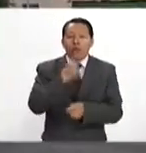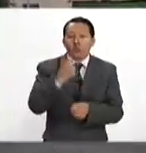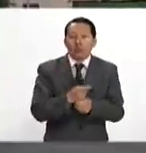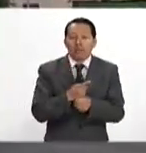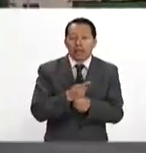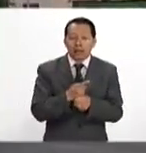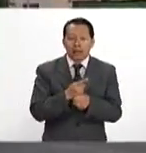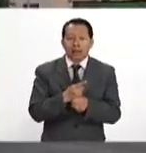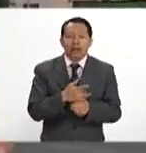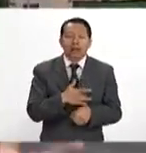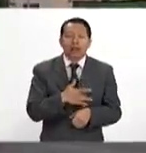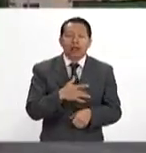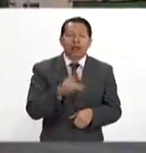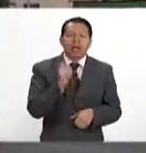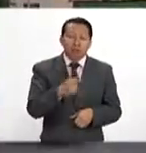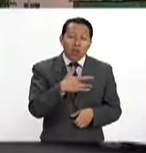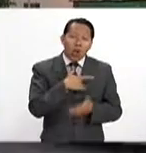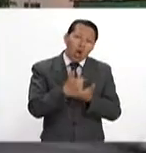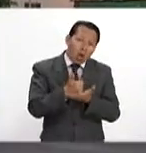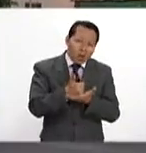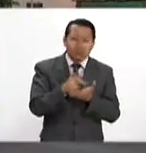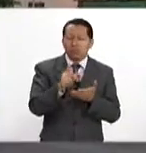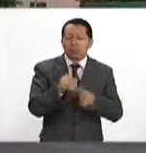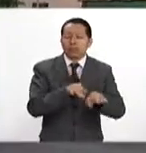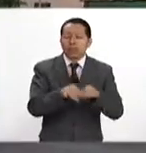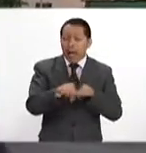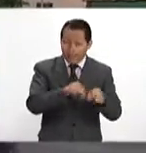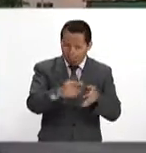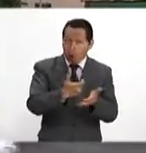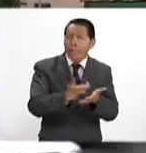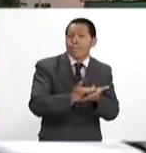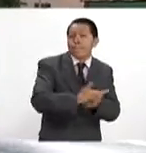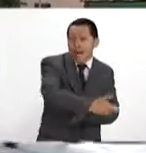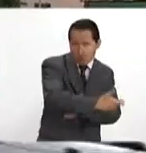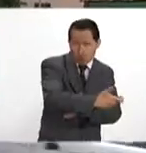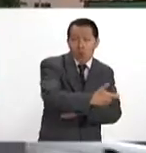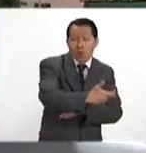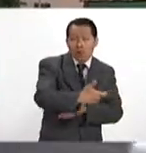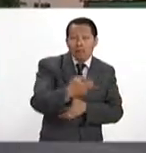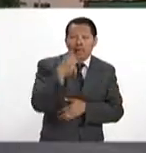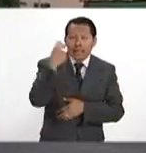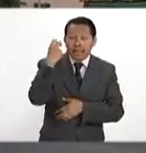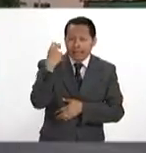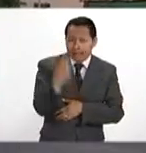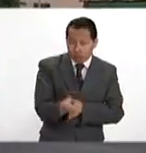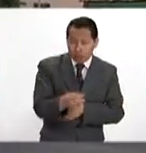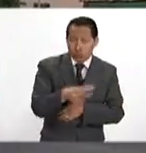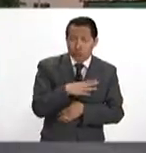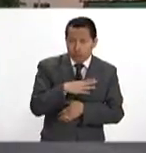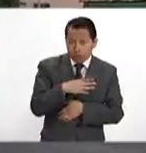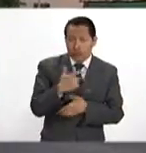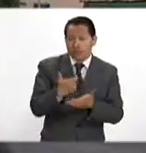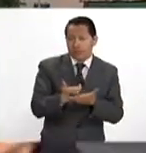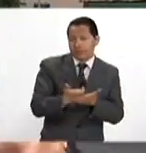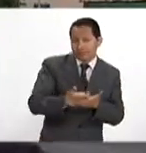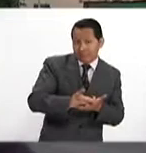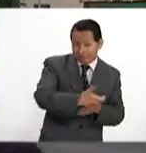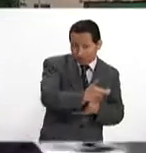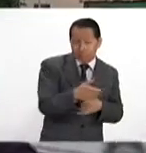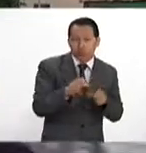de filantropía, no le estamos pidiendo ayuda, sino de trabajo remunerado, que a través de este dinero, claro, a través de este dinero